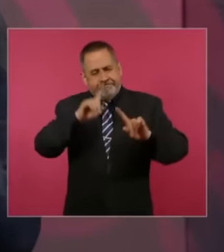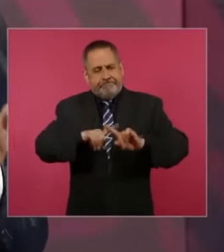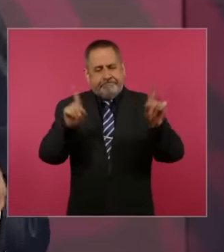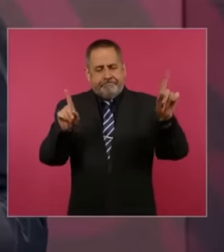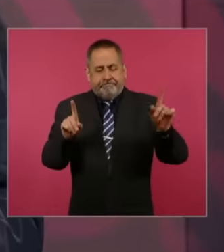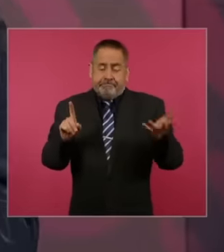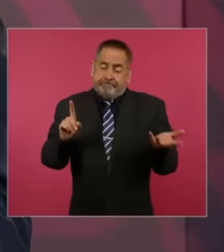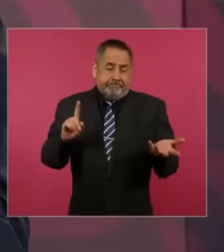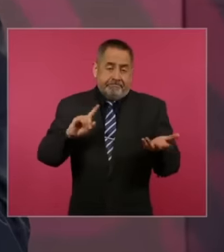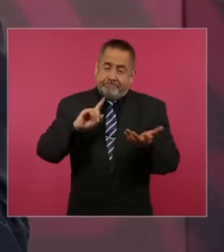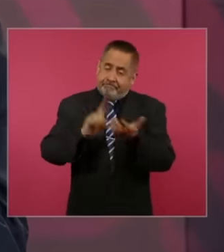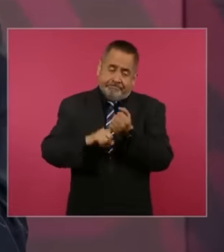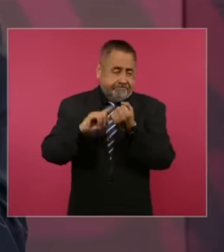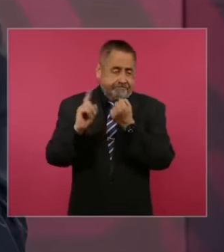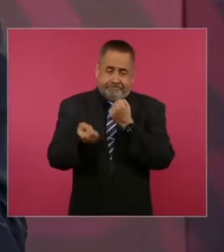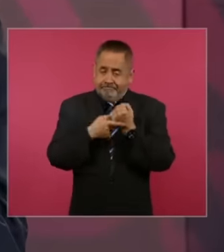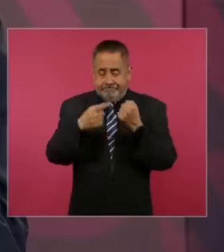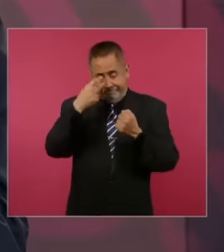de fondo.